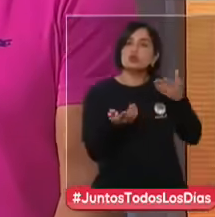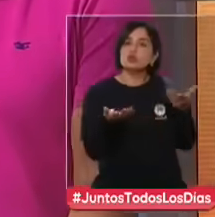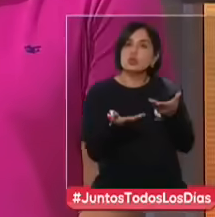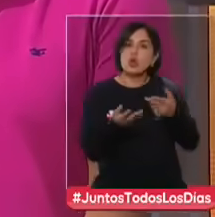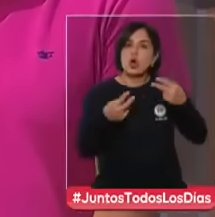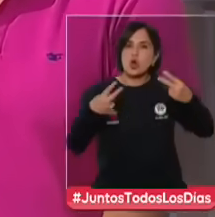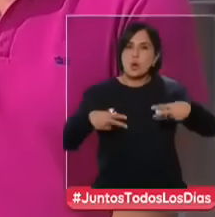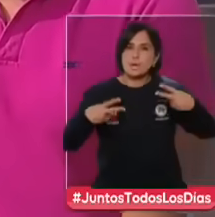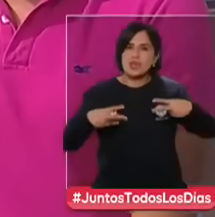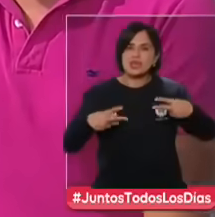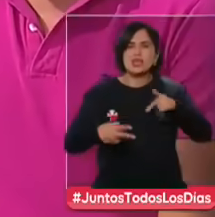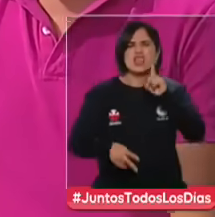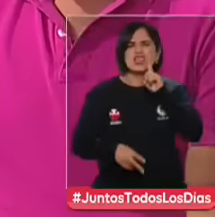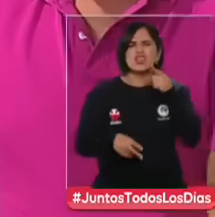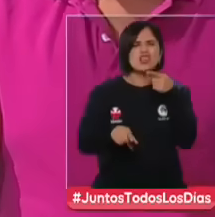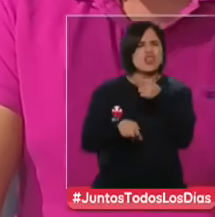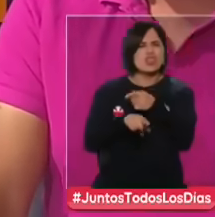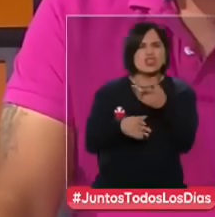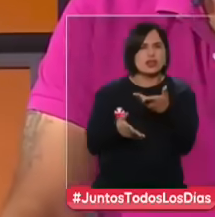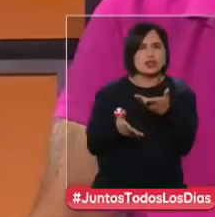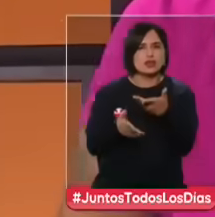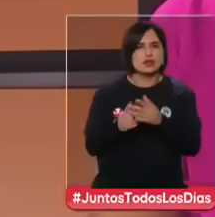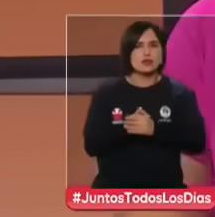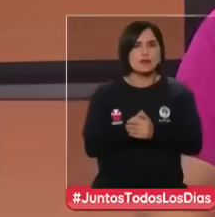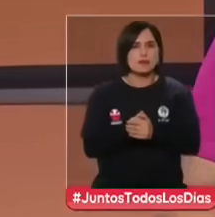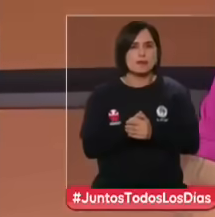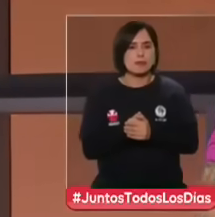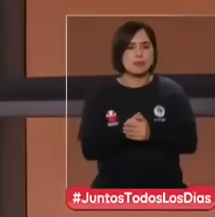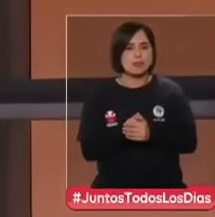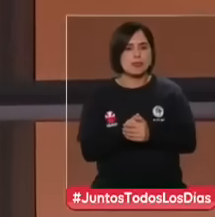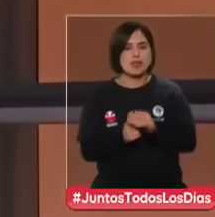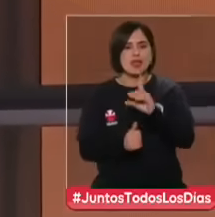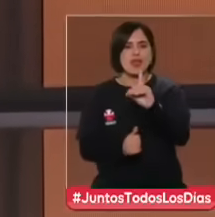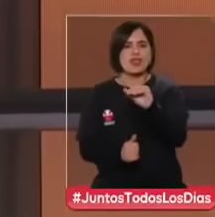Viña del Mar. ¿Quién está por allá? Darinka, querida, ¿cómo está Viña?